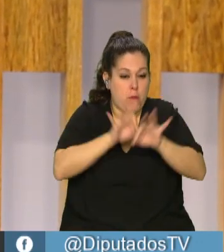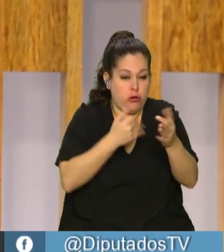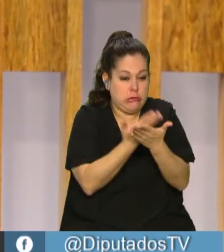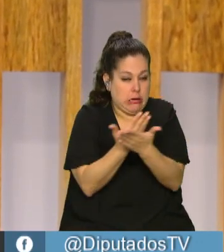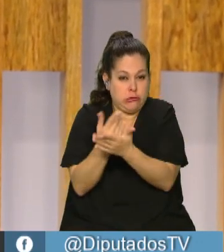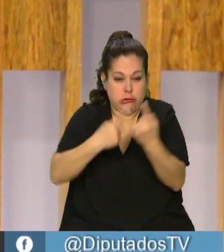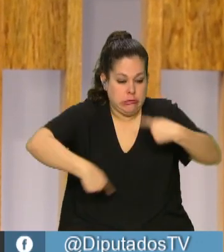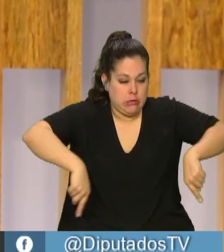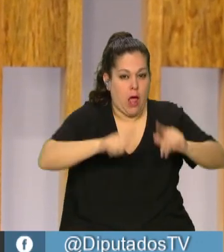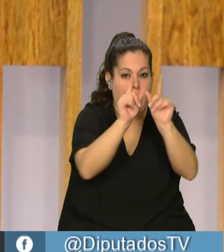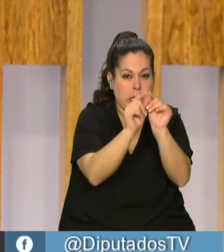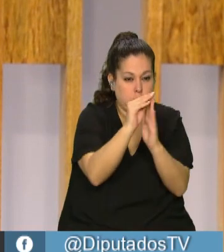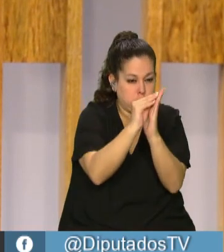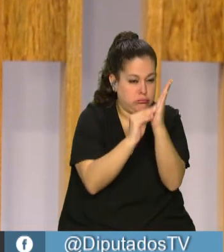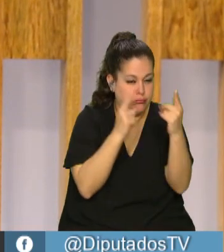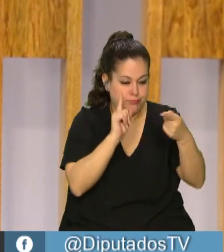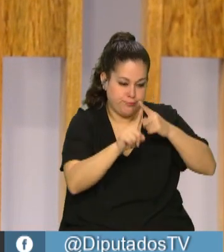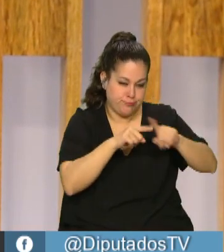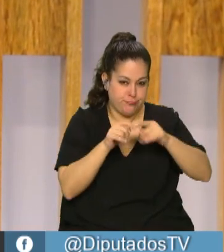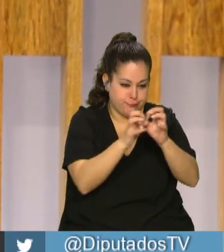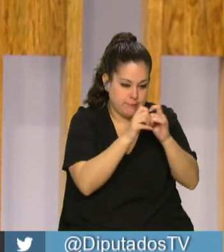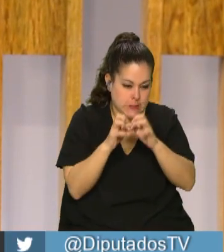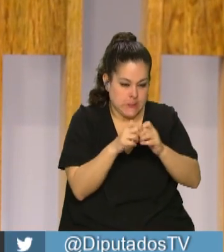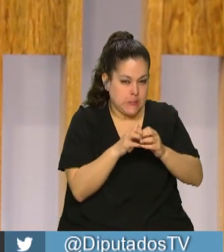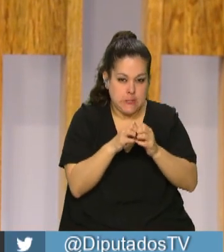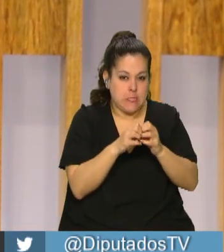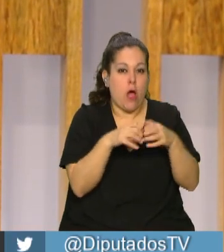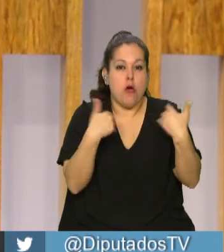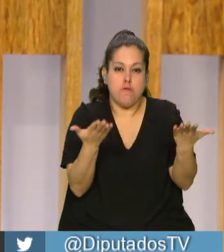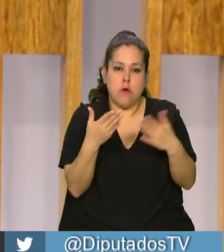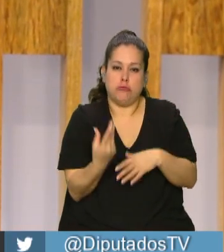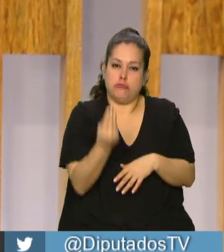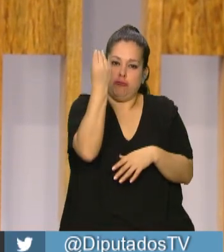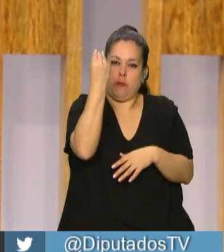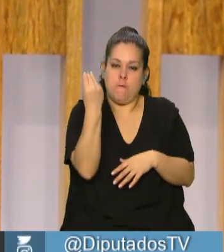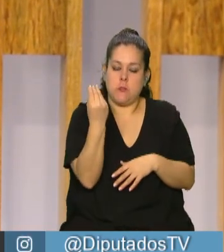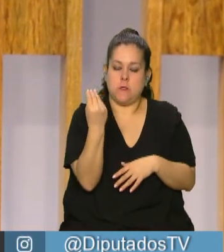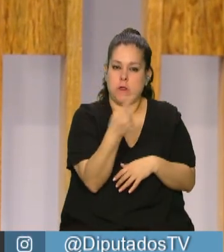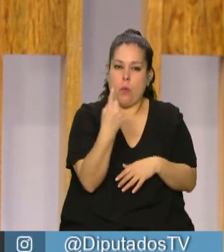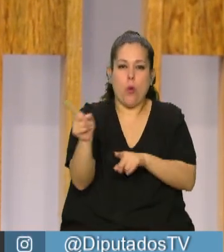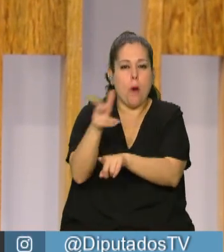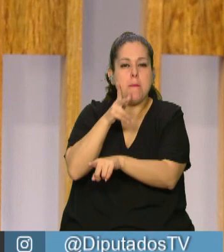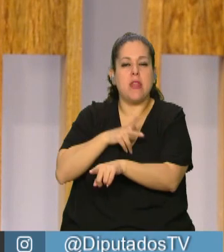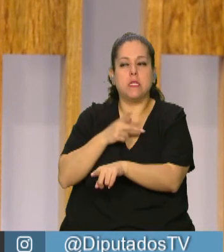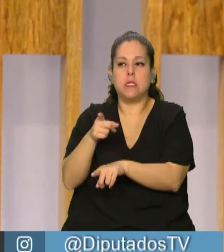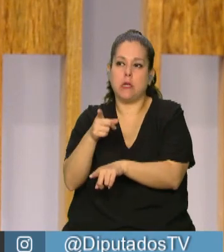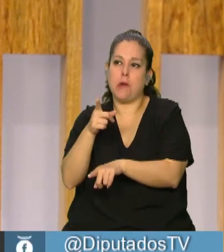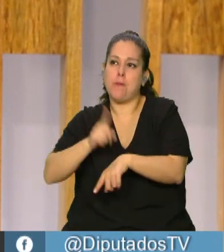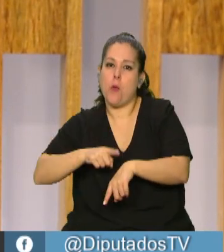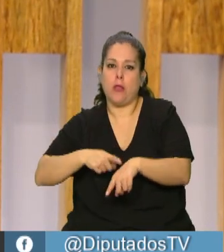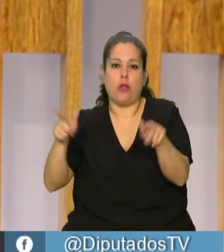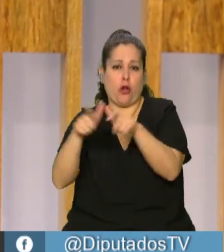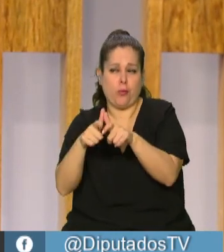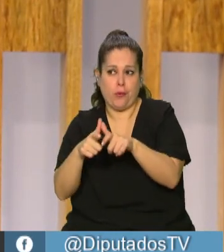distintos artículos que sostenían eso. Bueno, por eso es que a veces, vos me preguntabas en qué momento se hace la reunión de